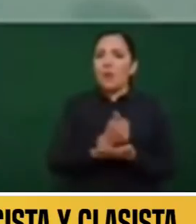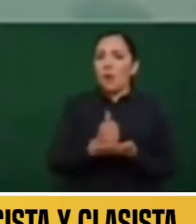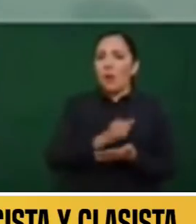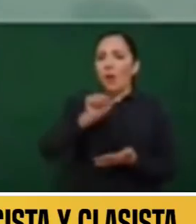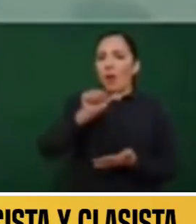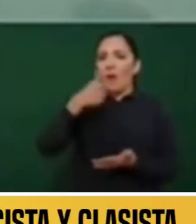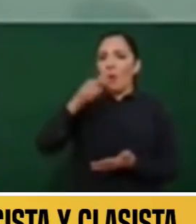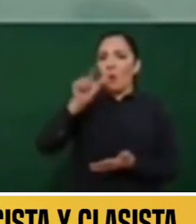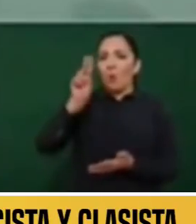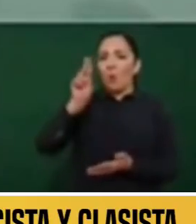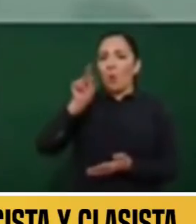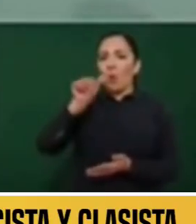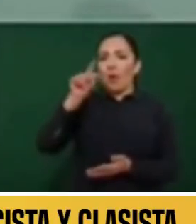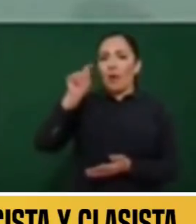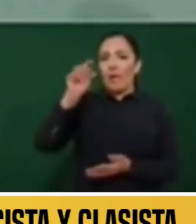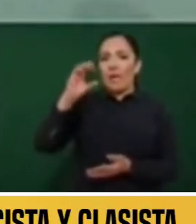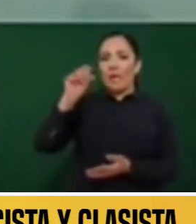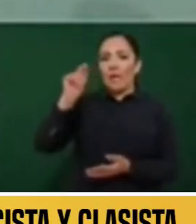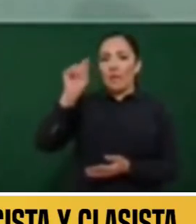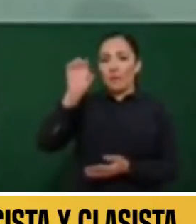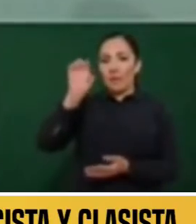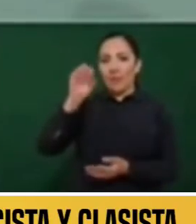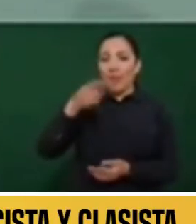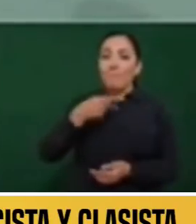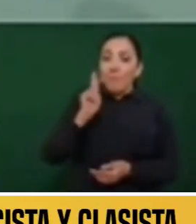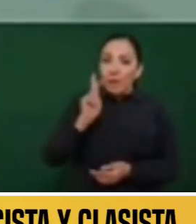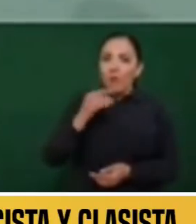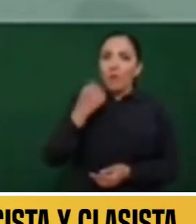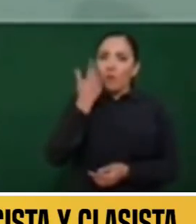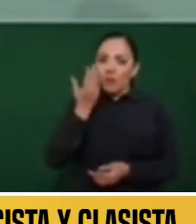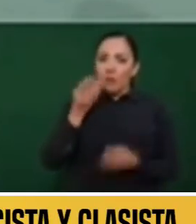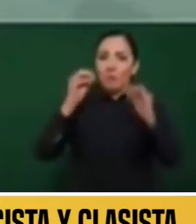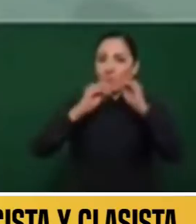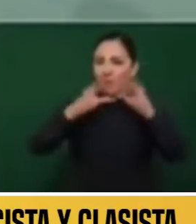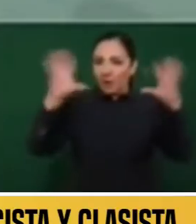aprovecho para que se aclaren dos cosas.